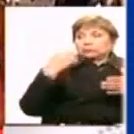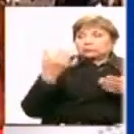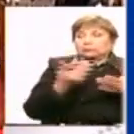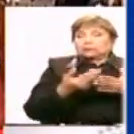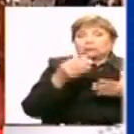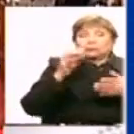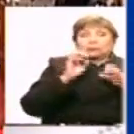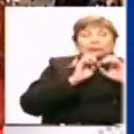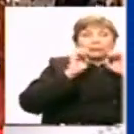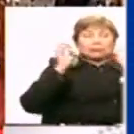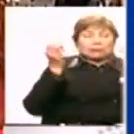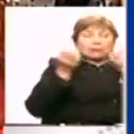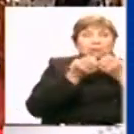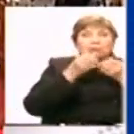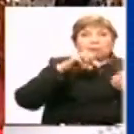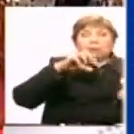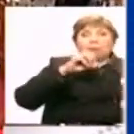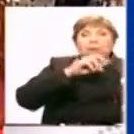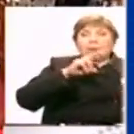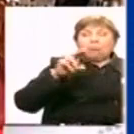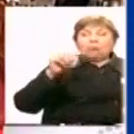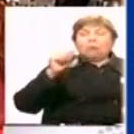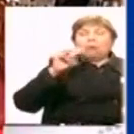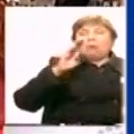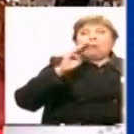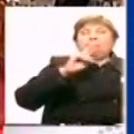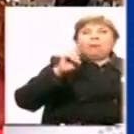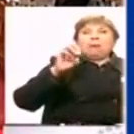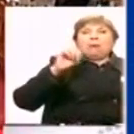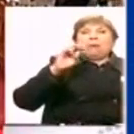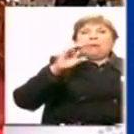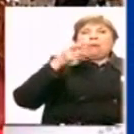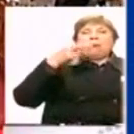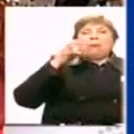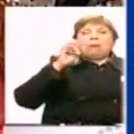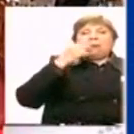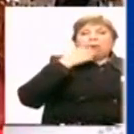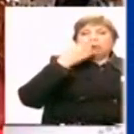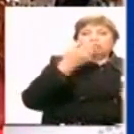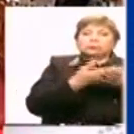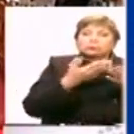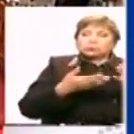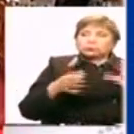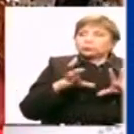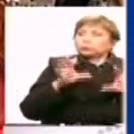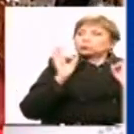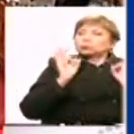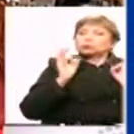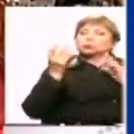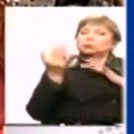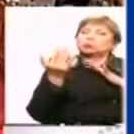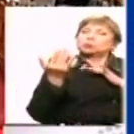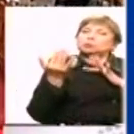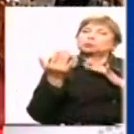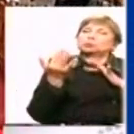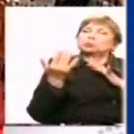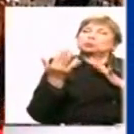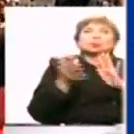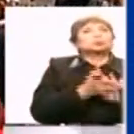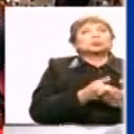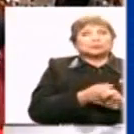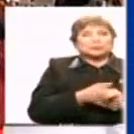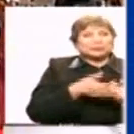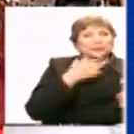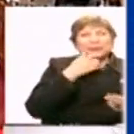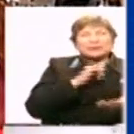y creo que el debate es importante, creo que el debate es necesario en el marco del Estado de Derecho, en el marco de la democracia. Nosotros, Nicolás,